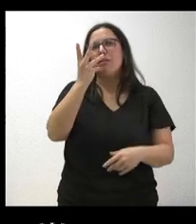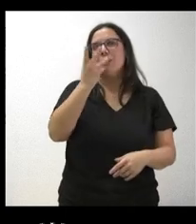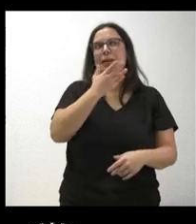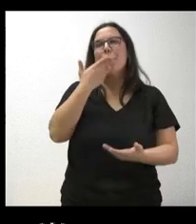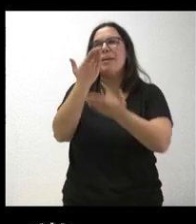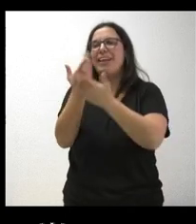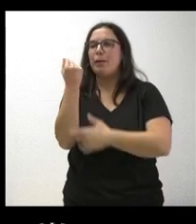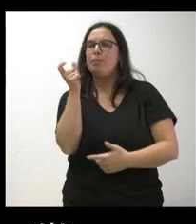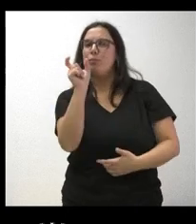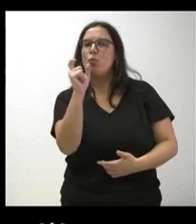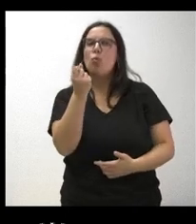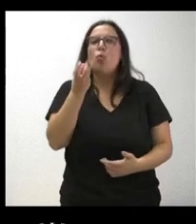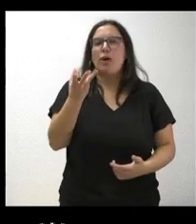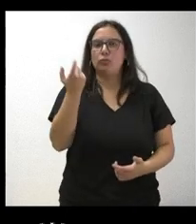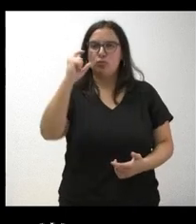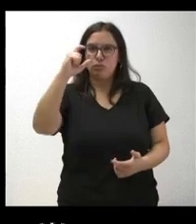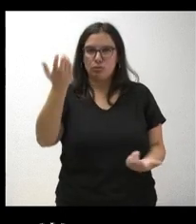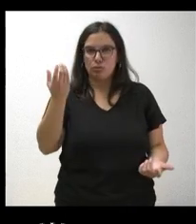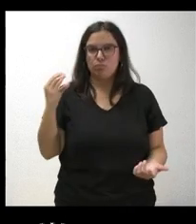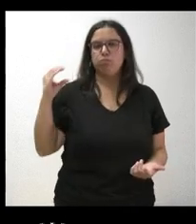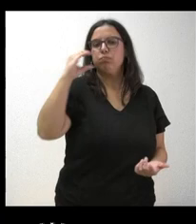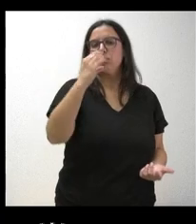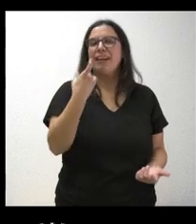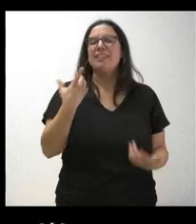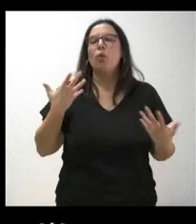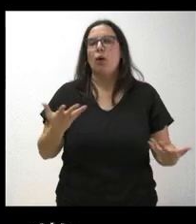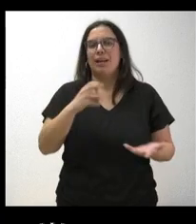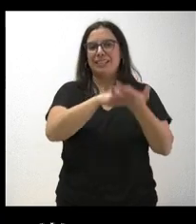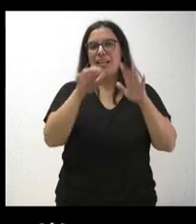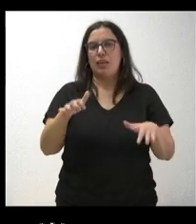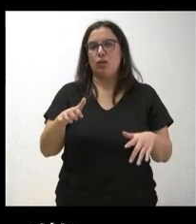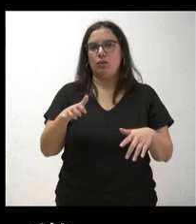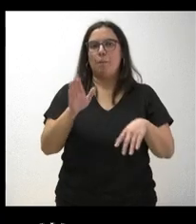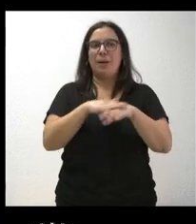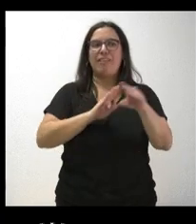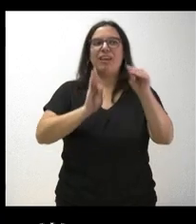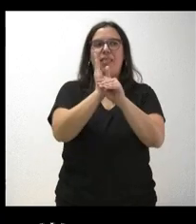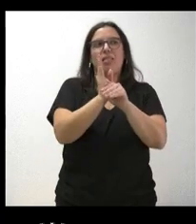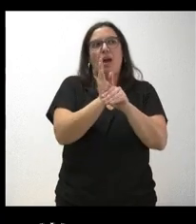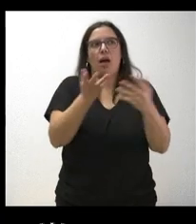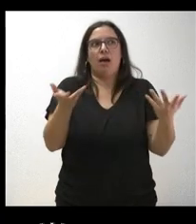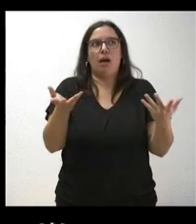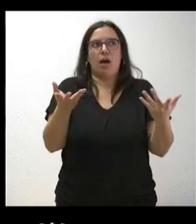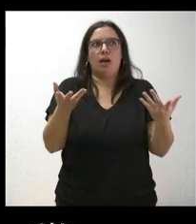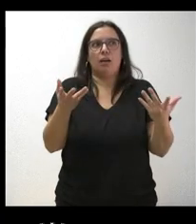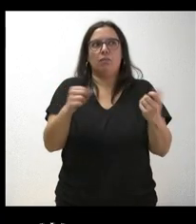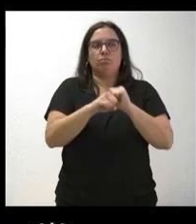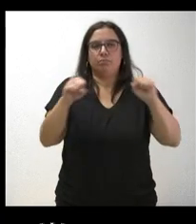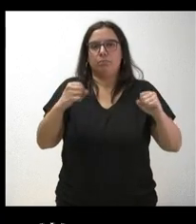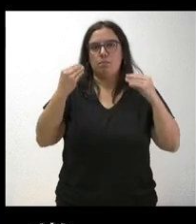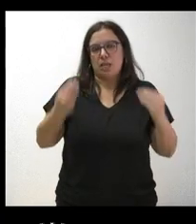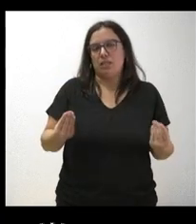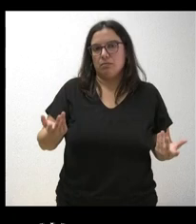cuánto En qué monto exactamente sería donde estaría Castilla León financiada eh sin sin esa reducción